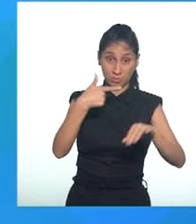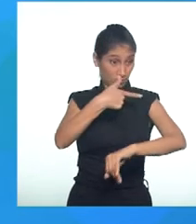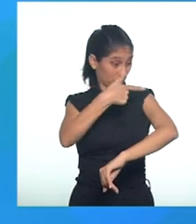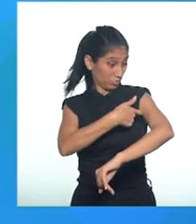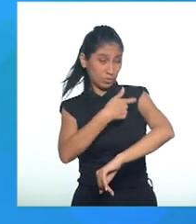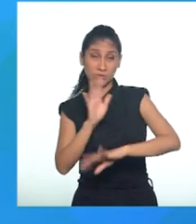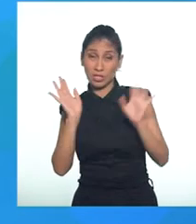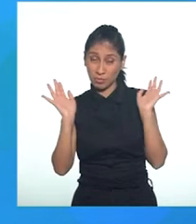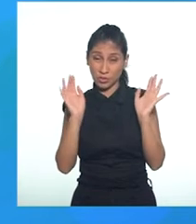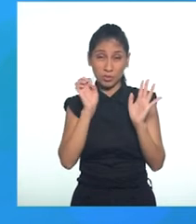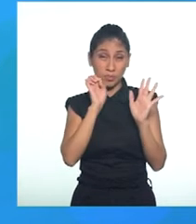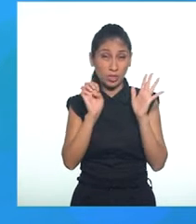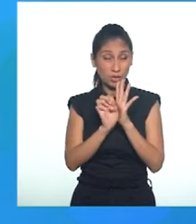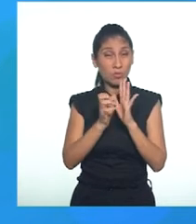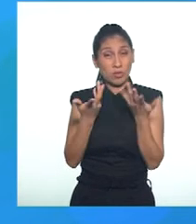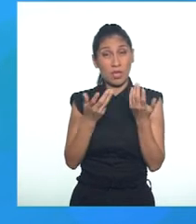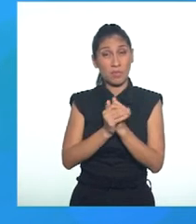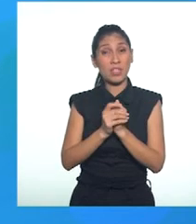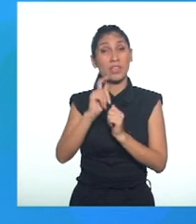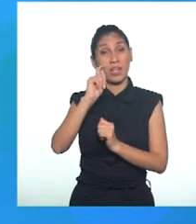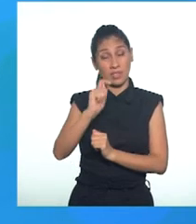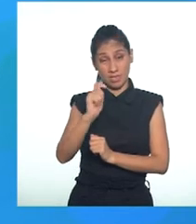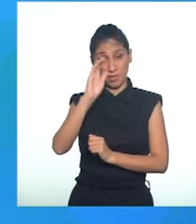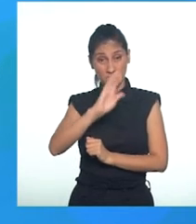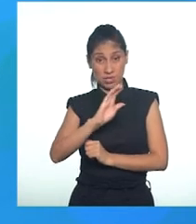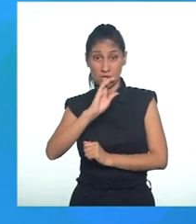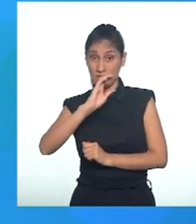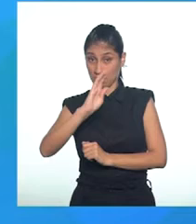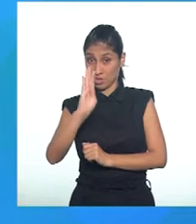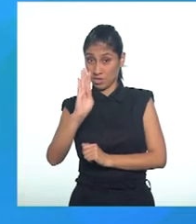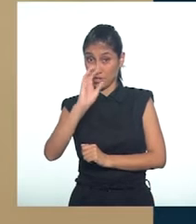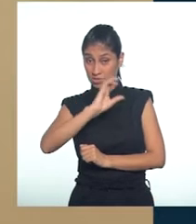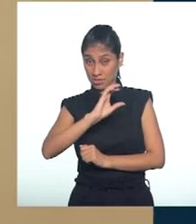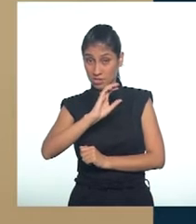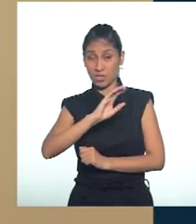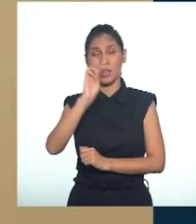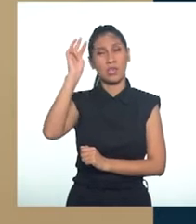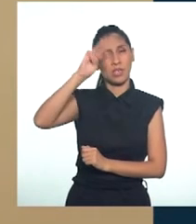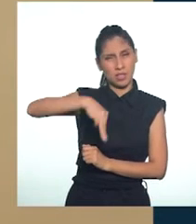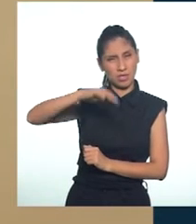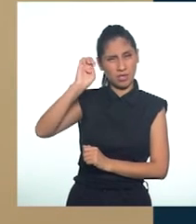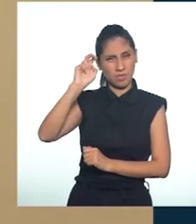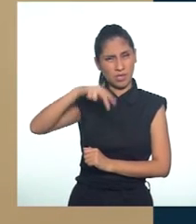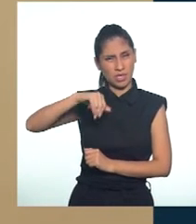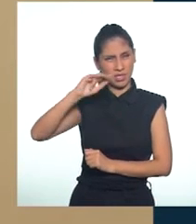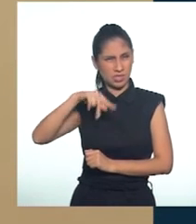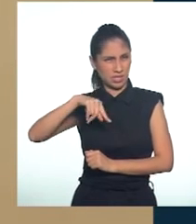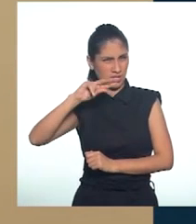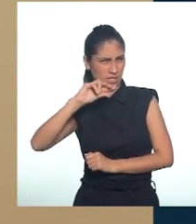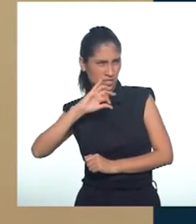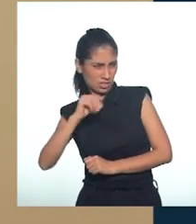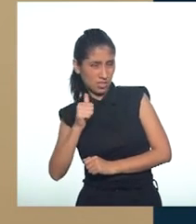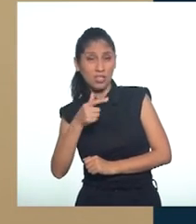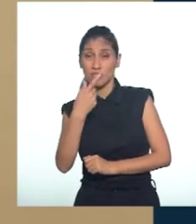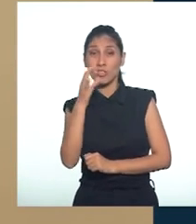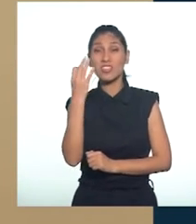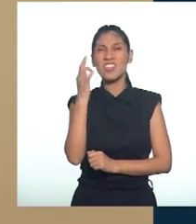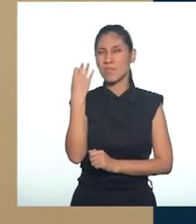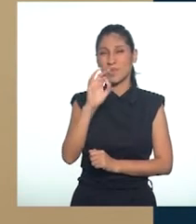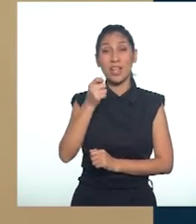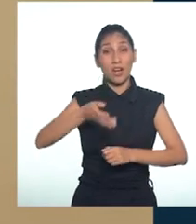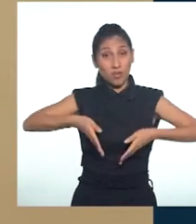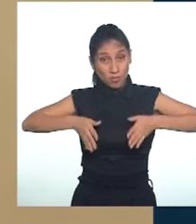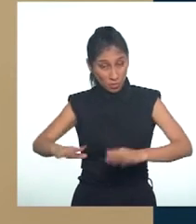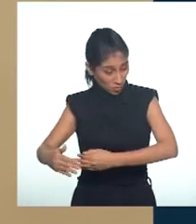frente a las formas graves, como es el caso de la tuberculosis meningea y miliar, y se aplica a los recién